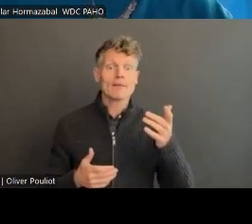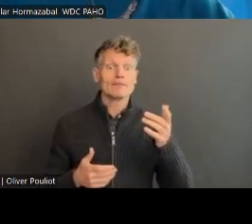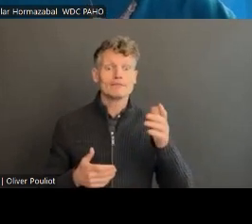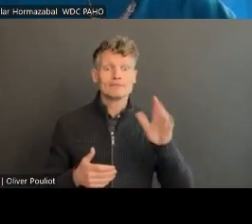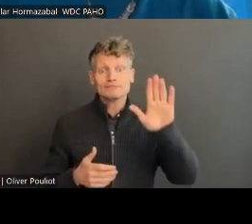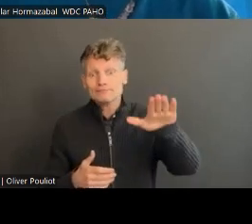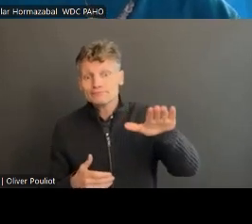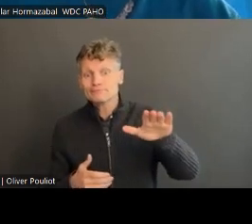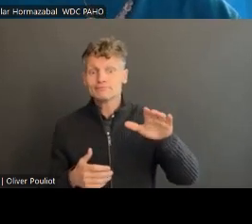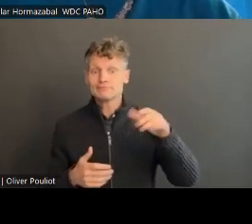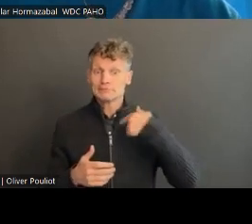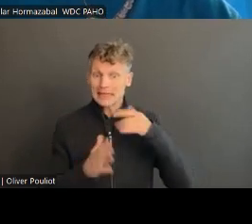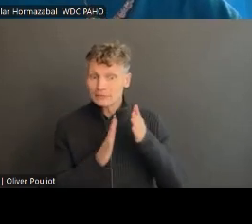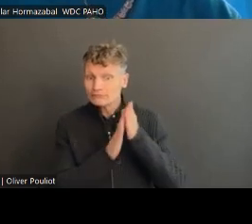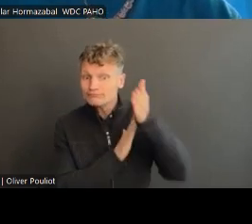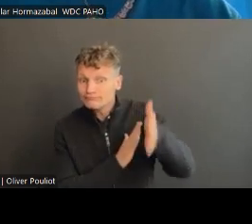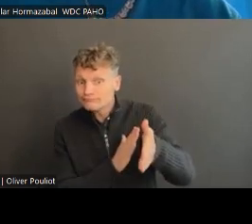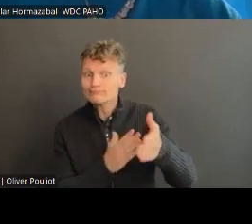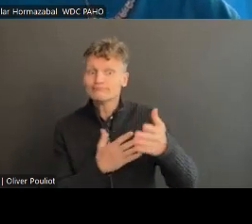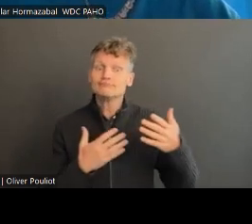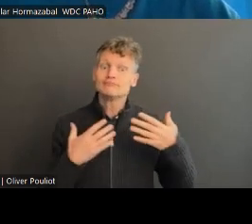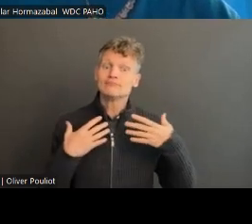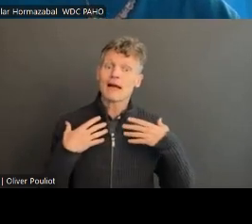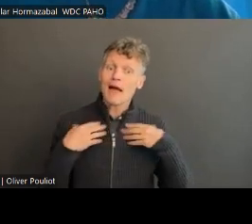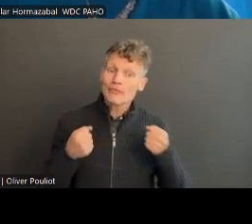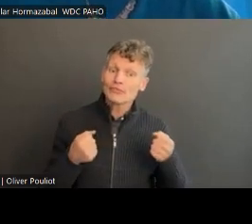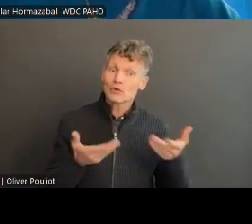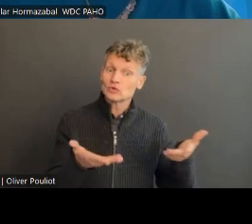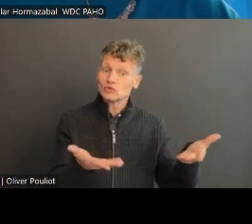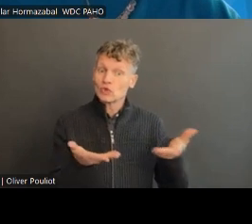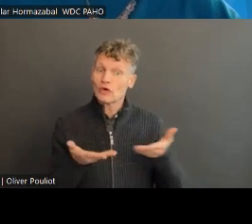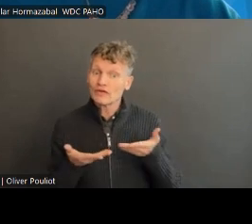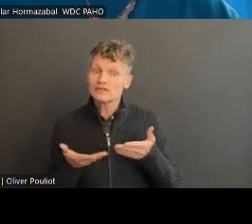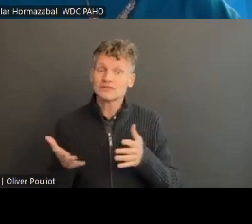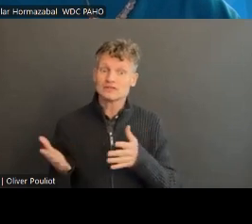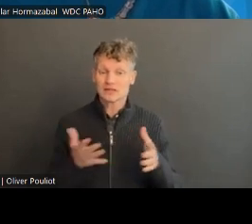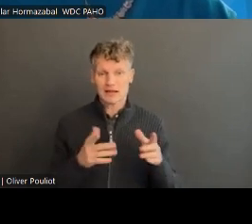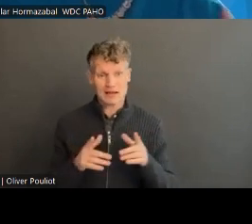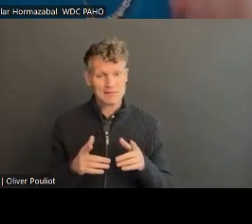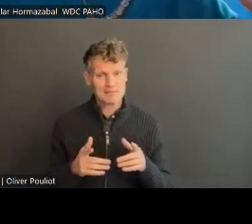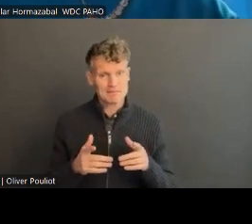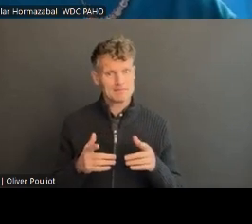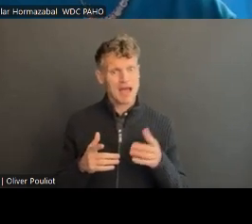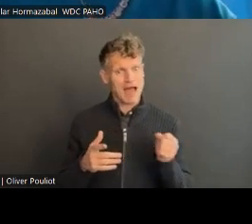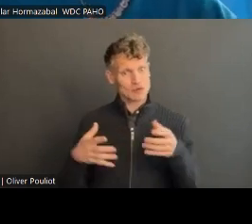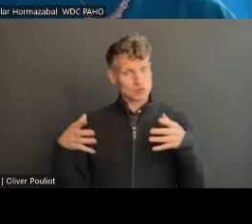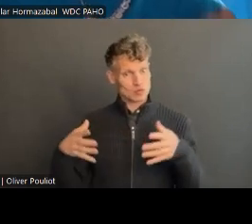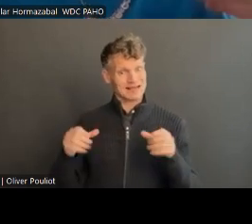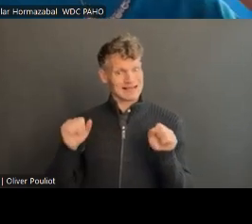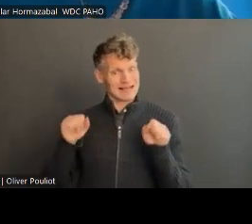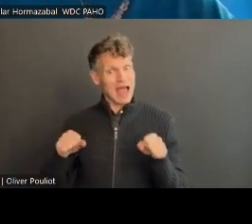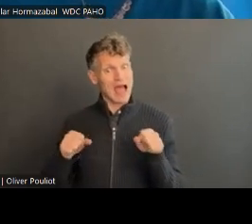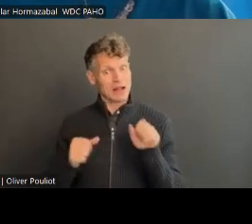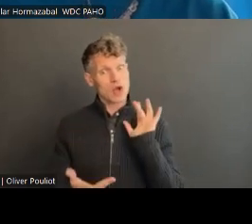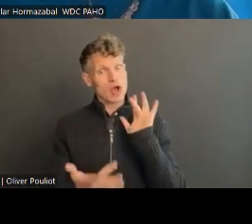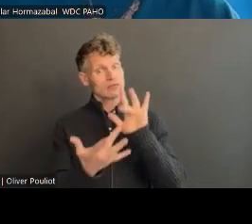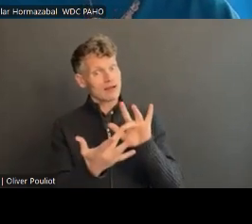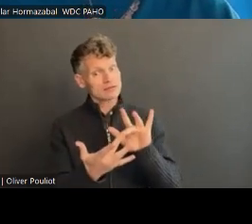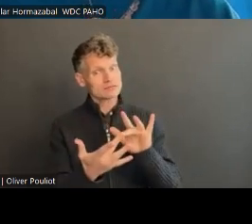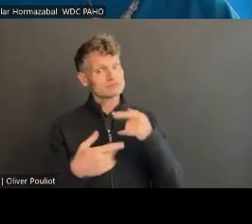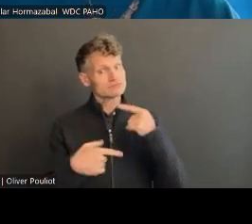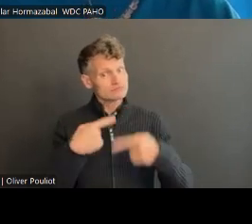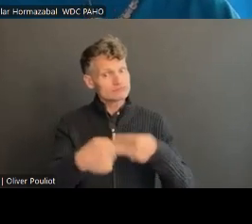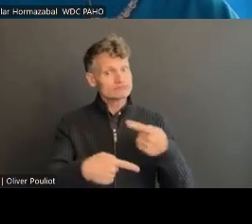parte importante que tiene que ver que cómo esas condiciones sociales influyen sobre la necesidad de la